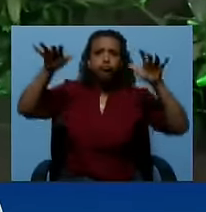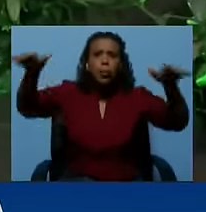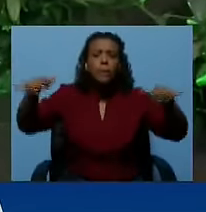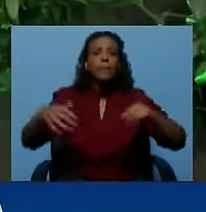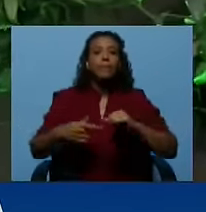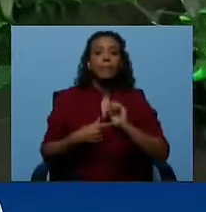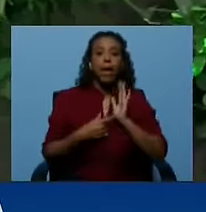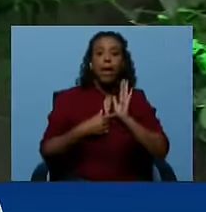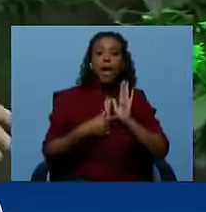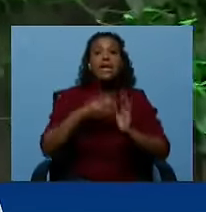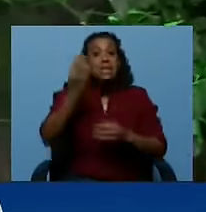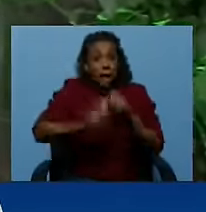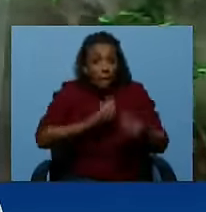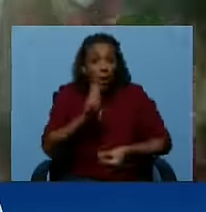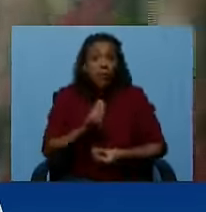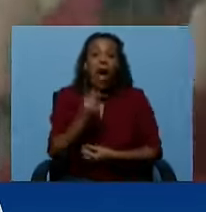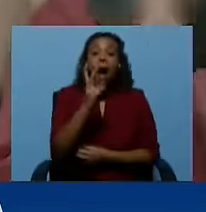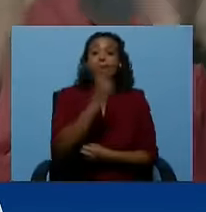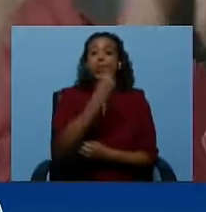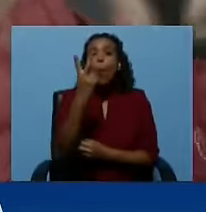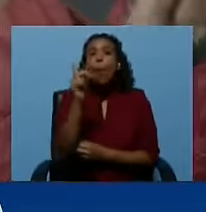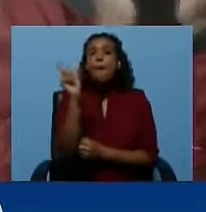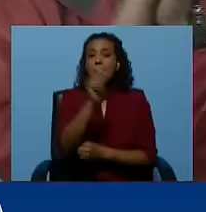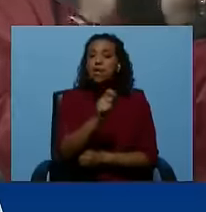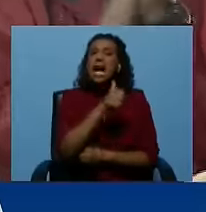Y pudiéramos hacer cada 2 meses